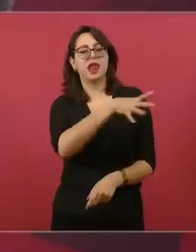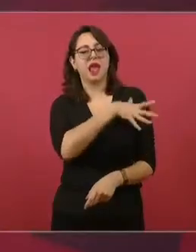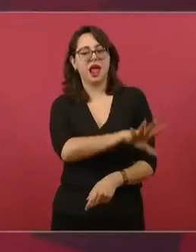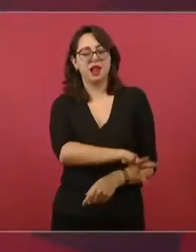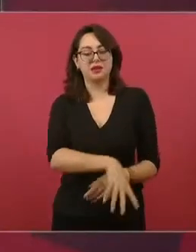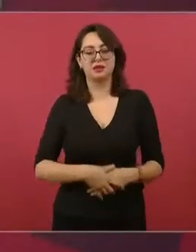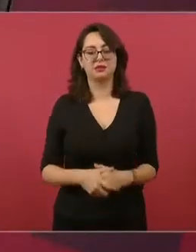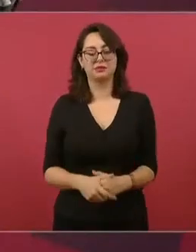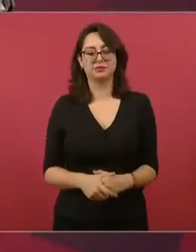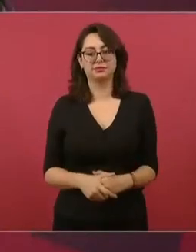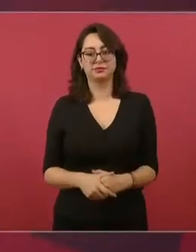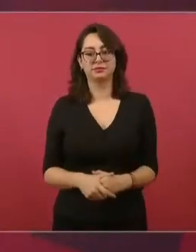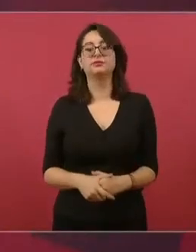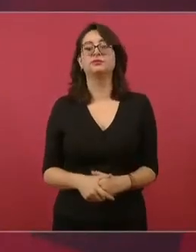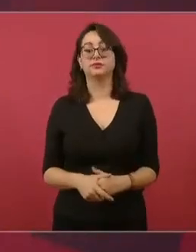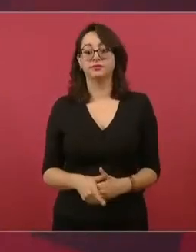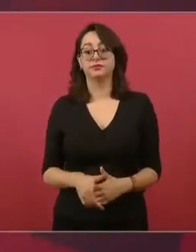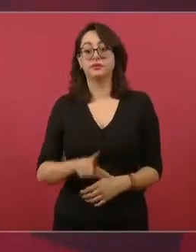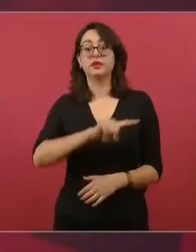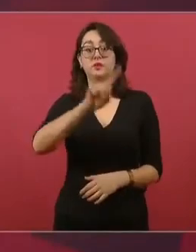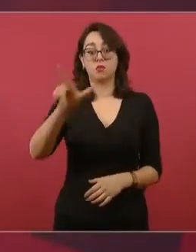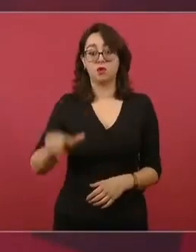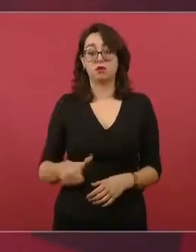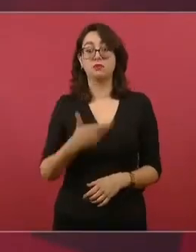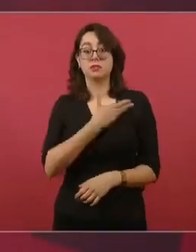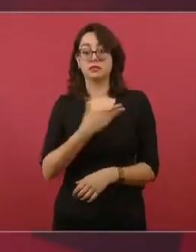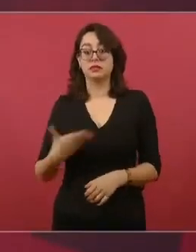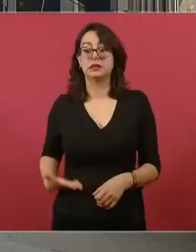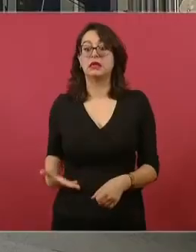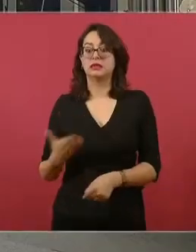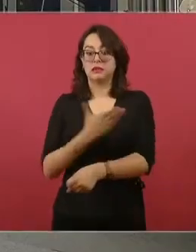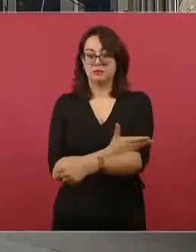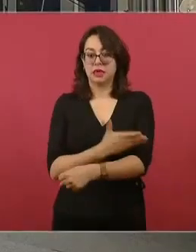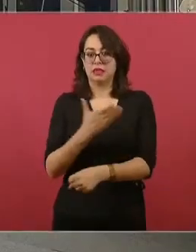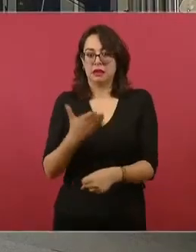lo detienen aquí, que ya habían